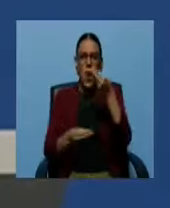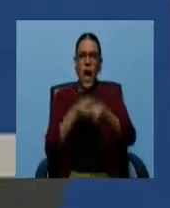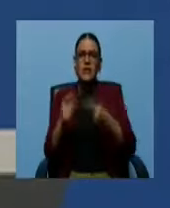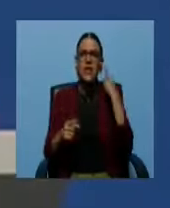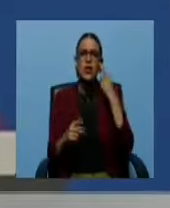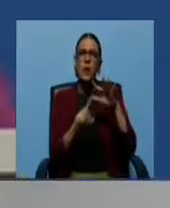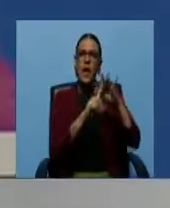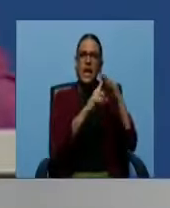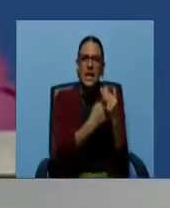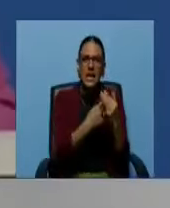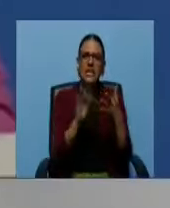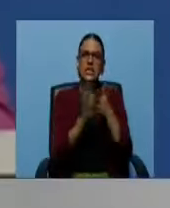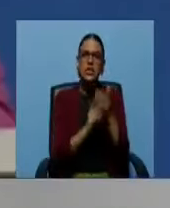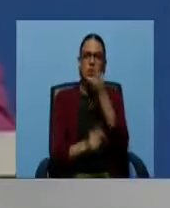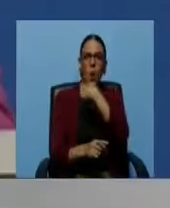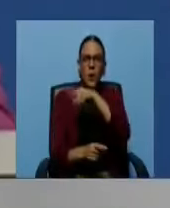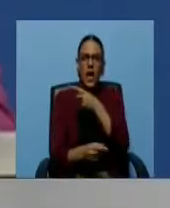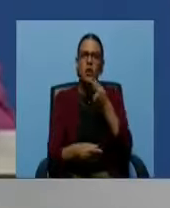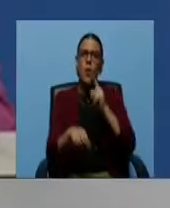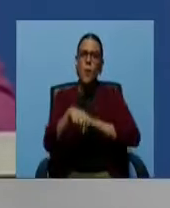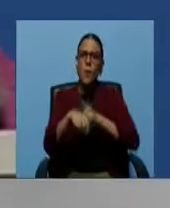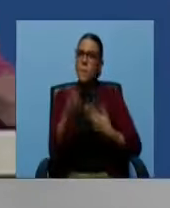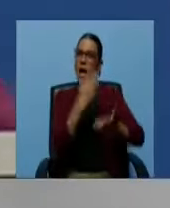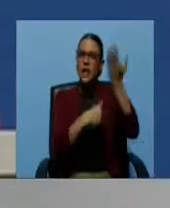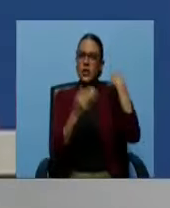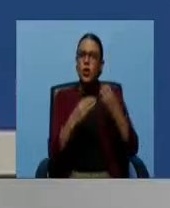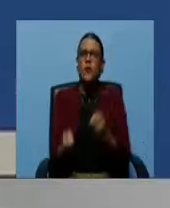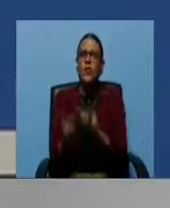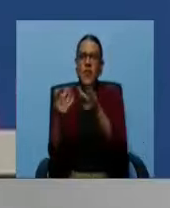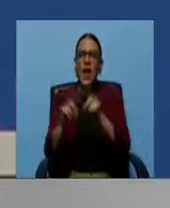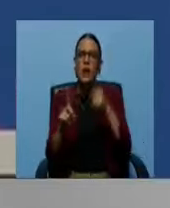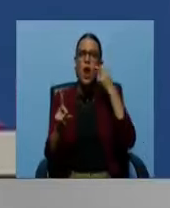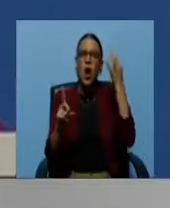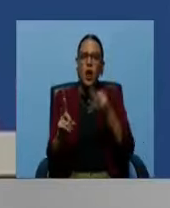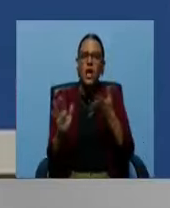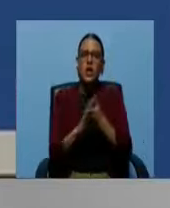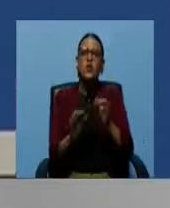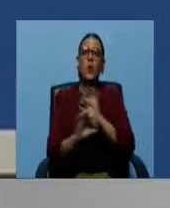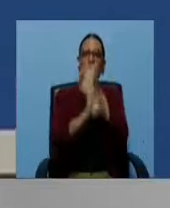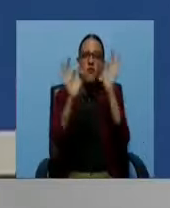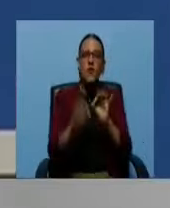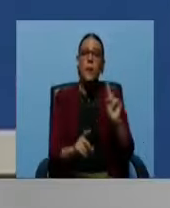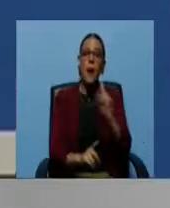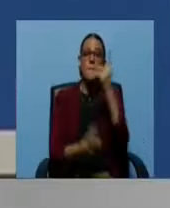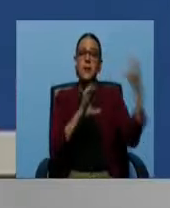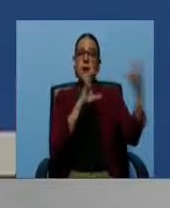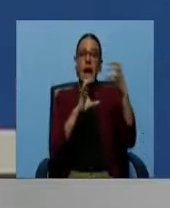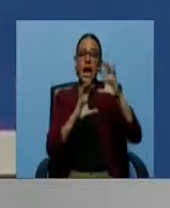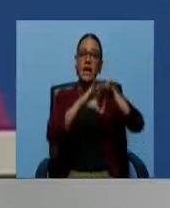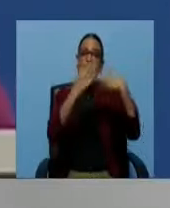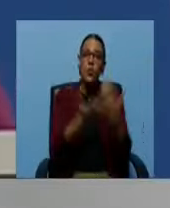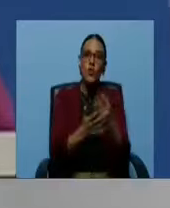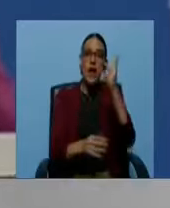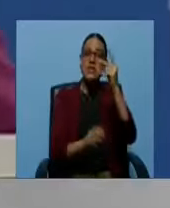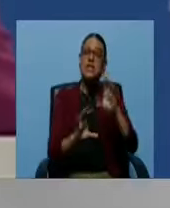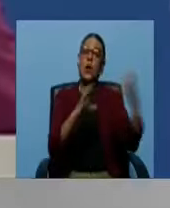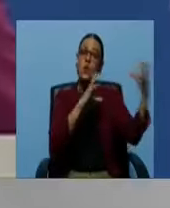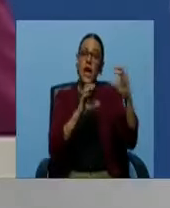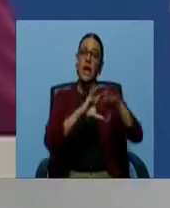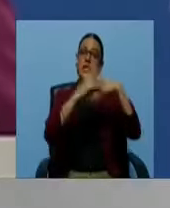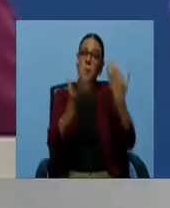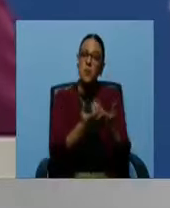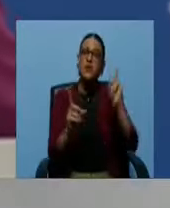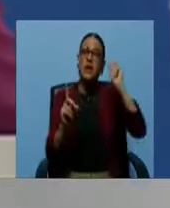capitalismo que en su momento dieron origen a la Primera Guerra Mundial, a la Segunda Guerra Mundial,